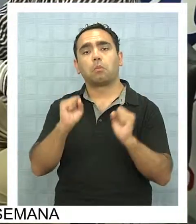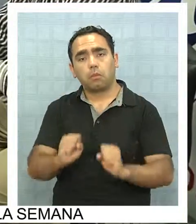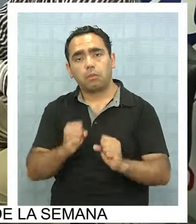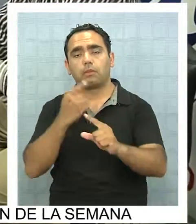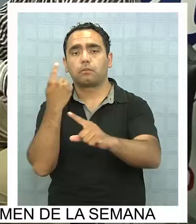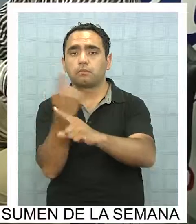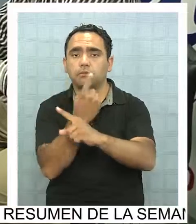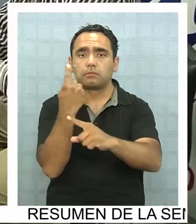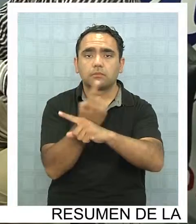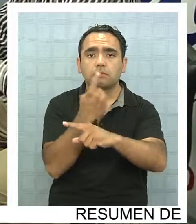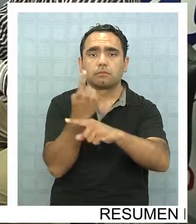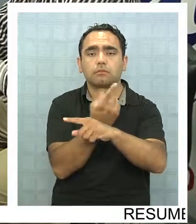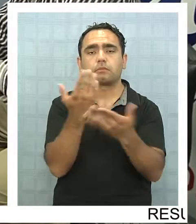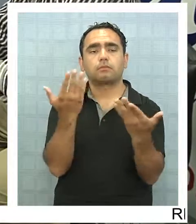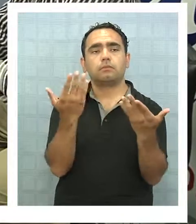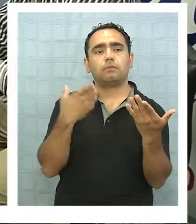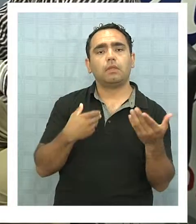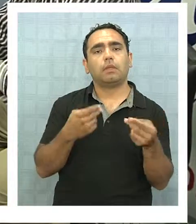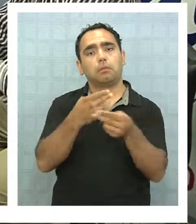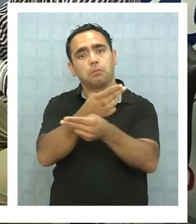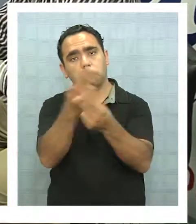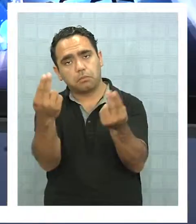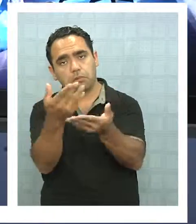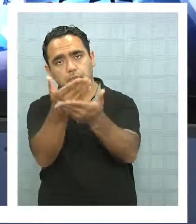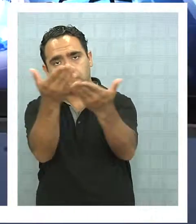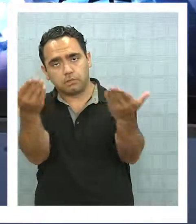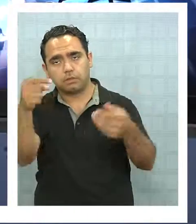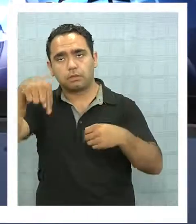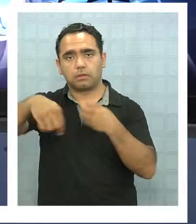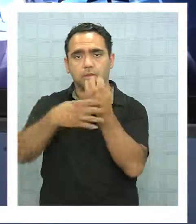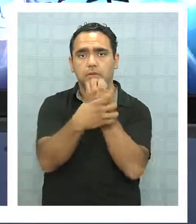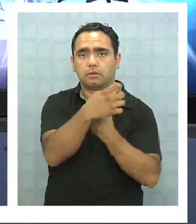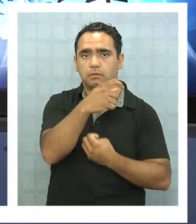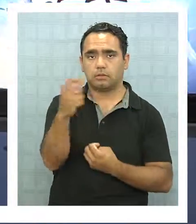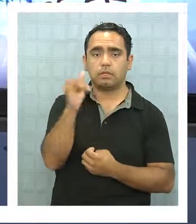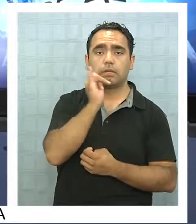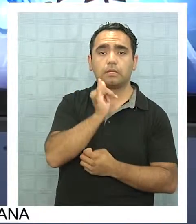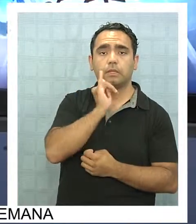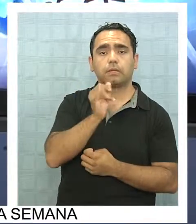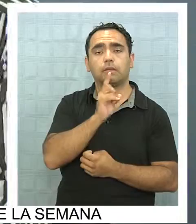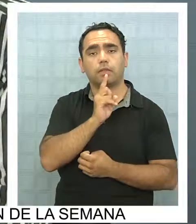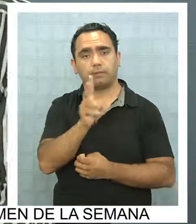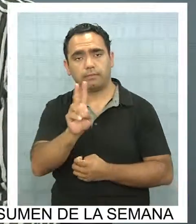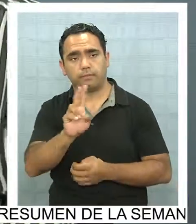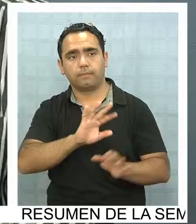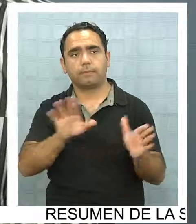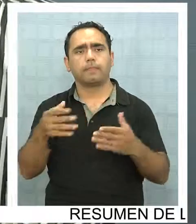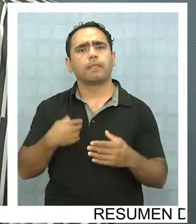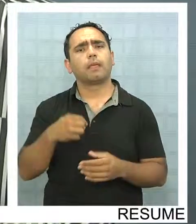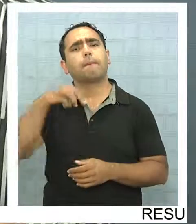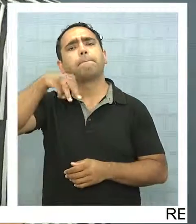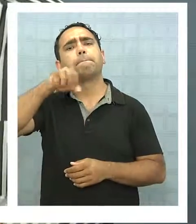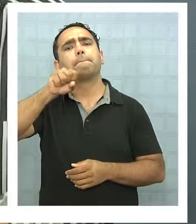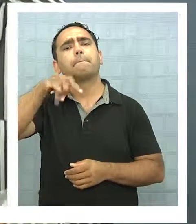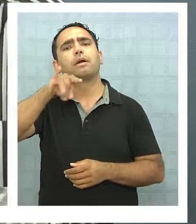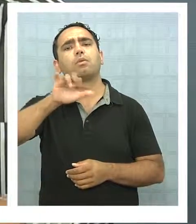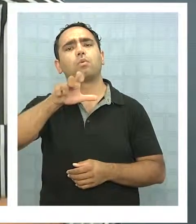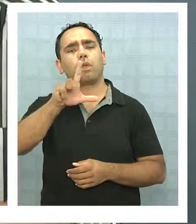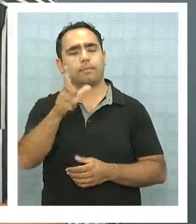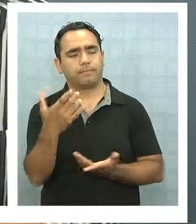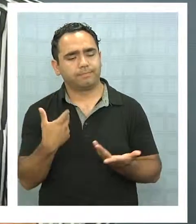conversar con los telespectadores de esta región a través de Iquique Televisión. Don Manuel, a ver si